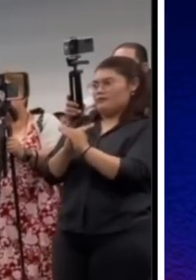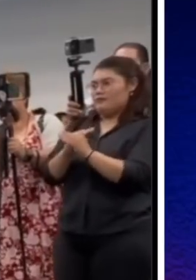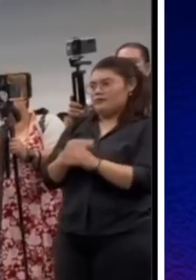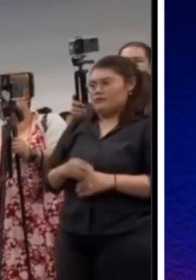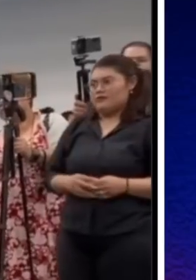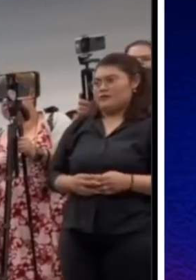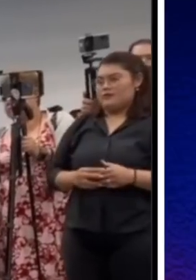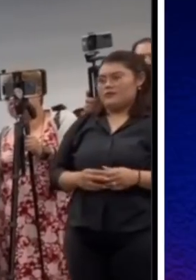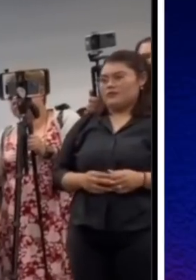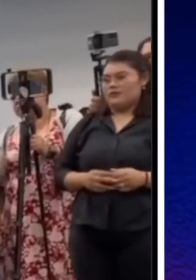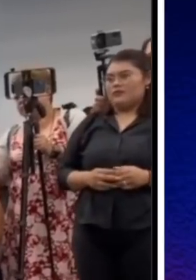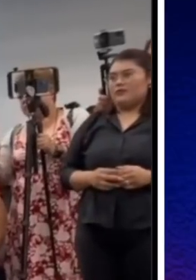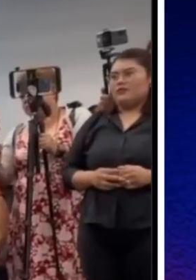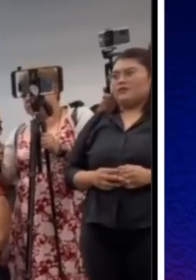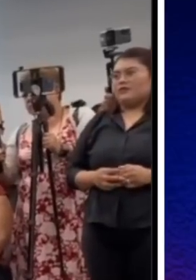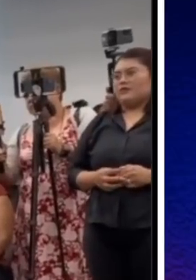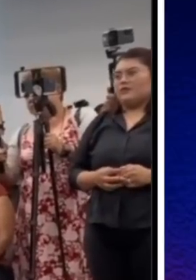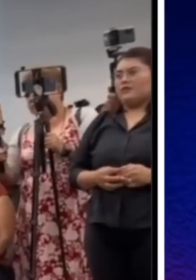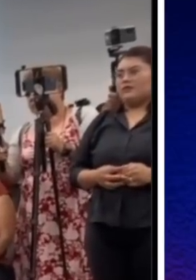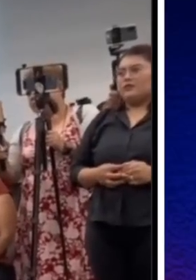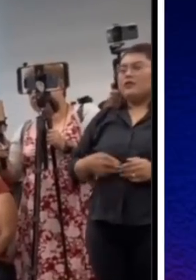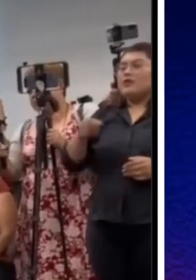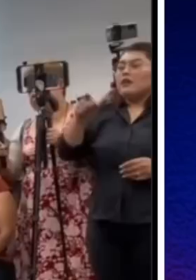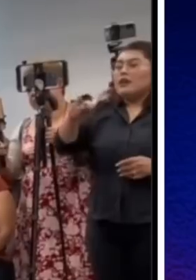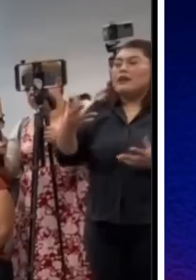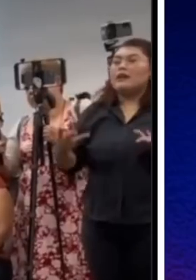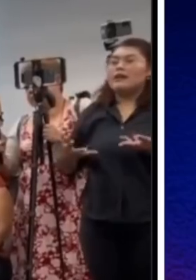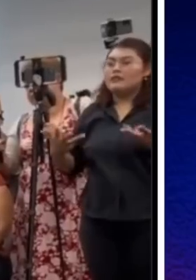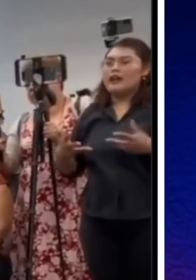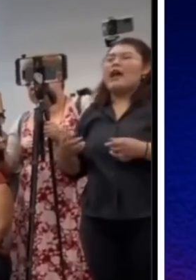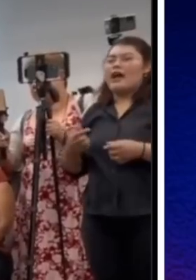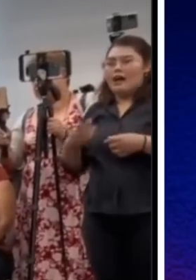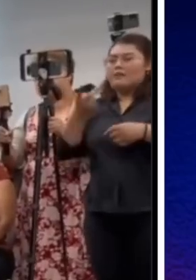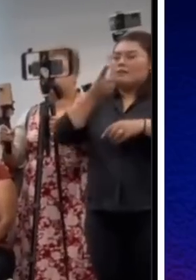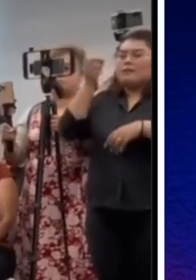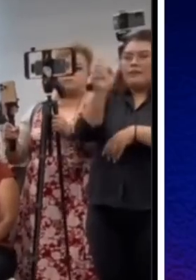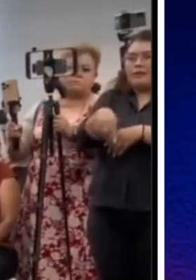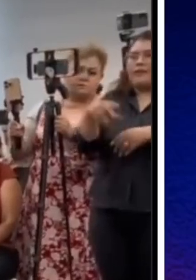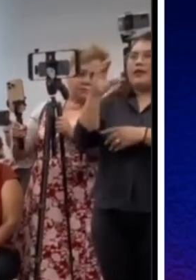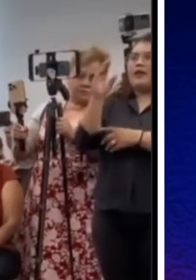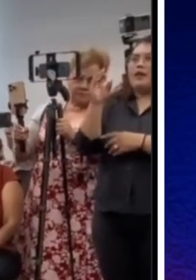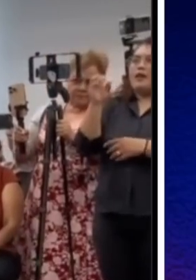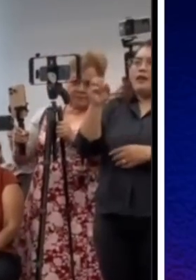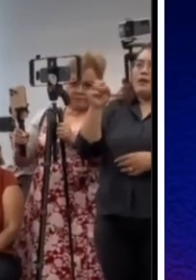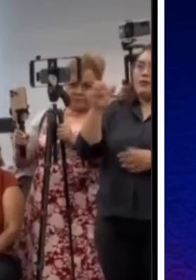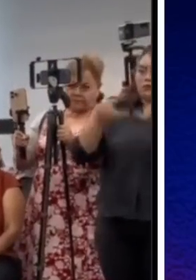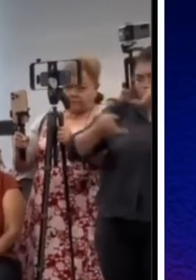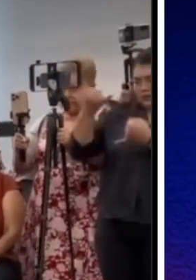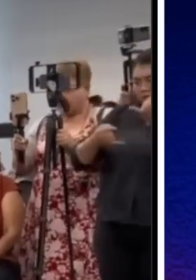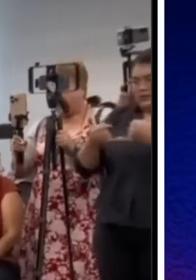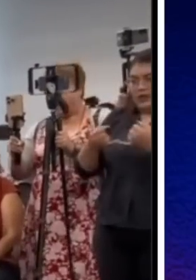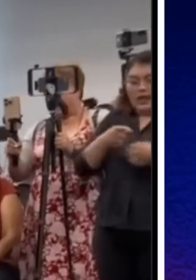incorpora una controversia constitucional a la Suprema Corte de Justicia. Y cuando ya iba avanzando la